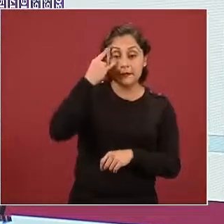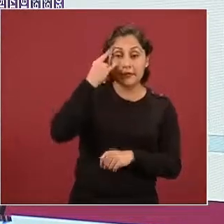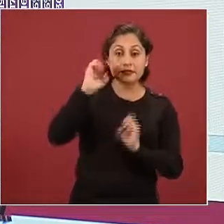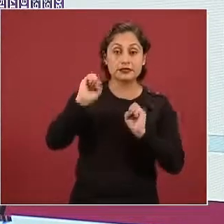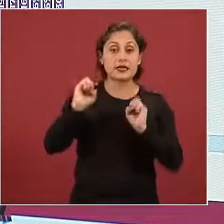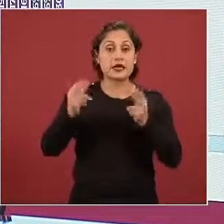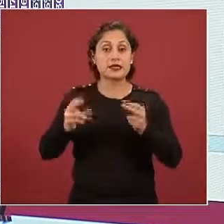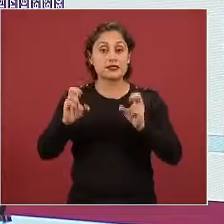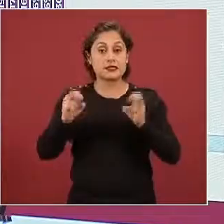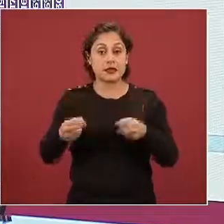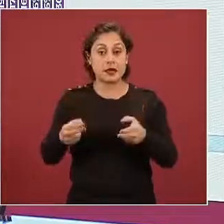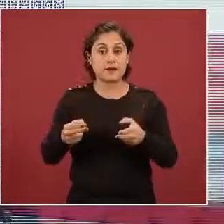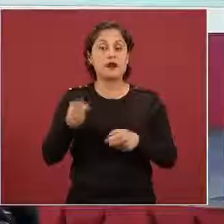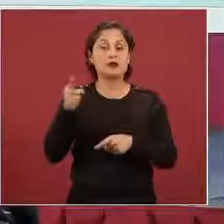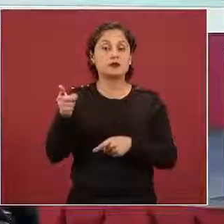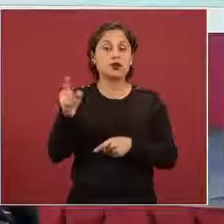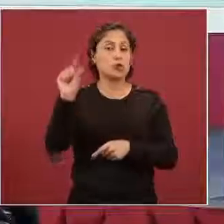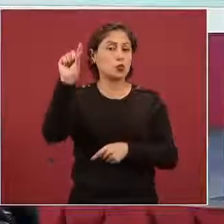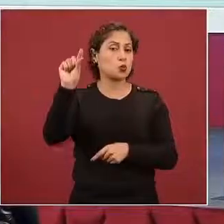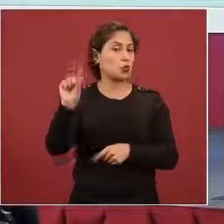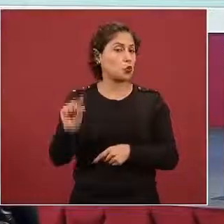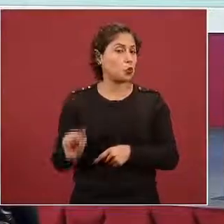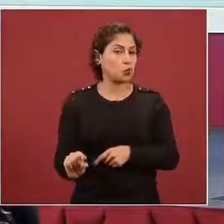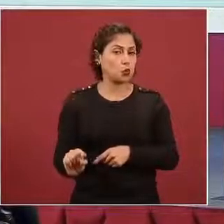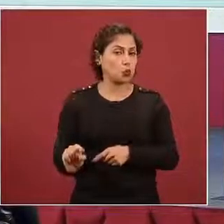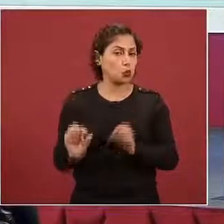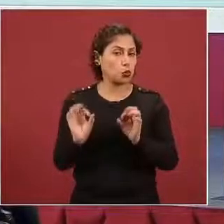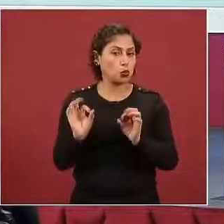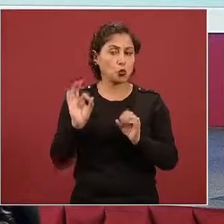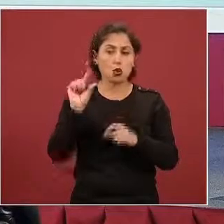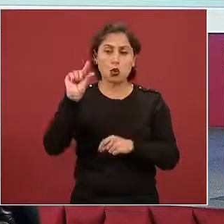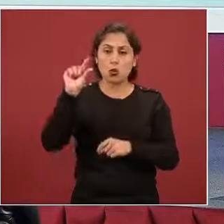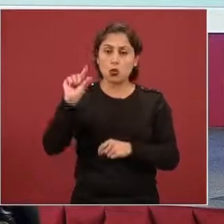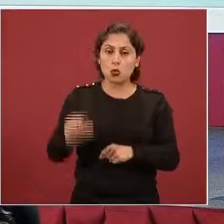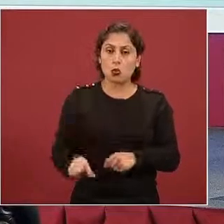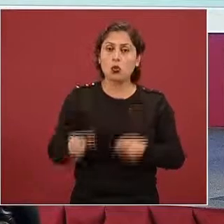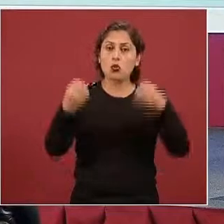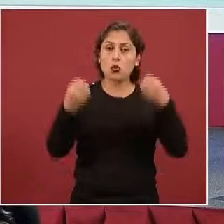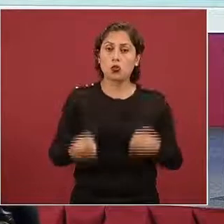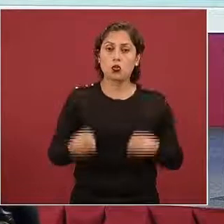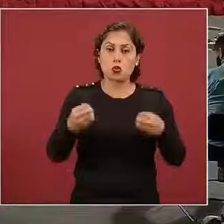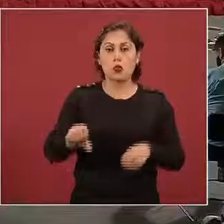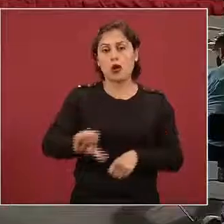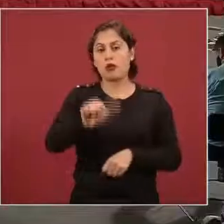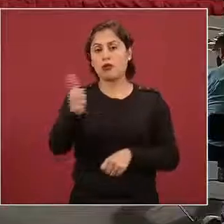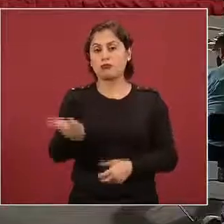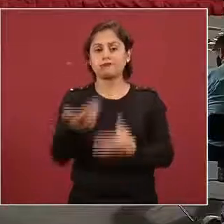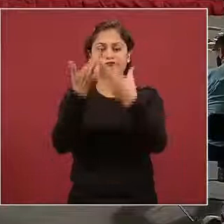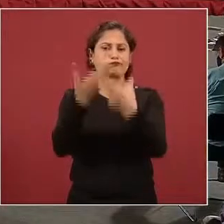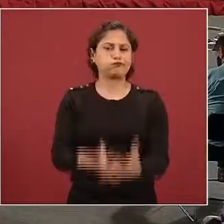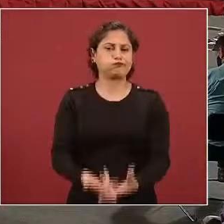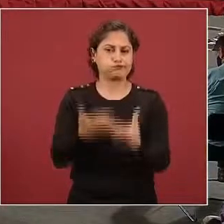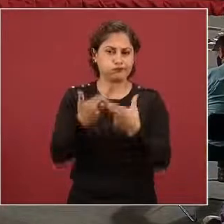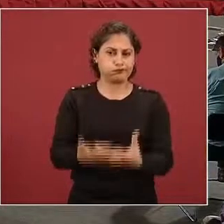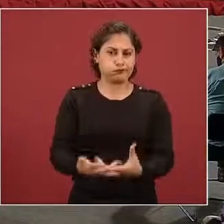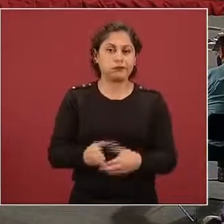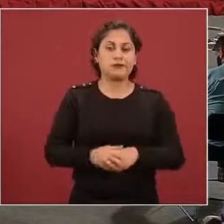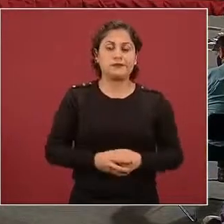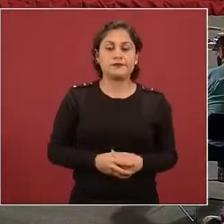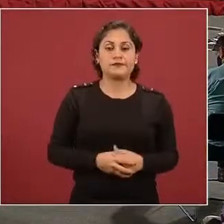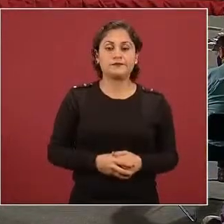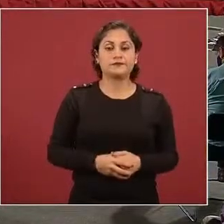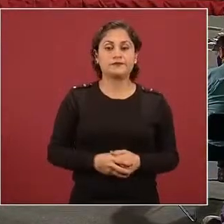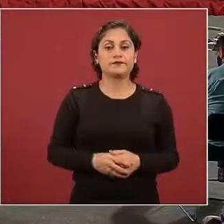tienen mínima ocupación de personas con infección respiratoria aguda grave. Veamos la